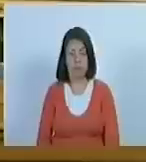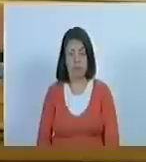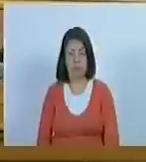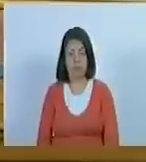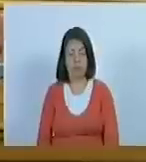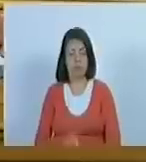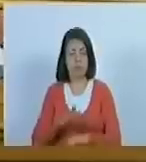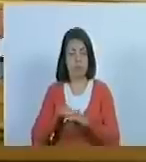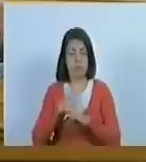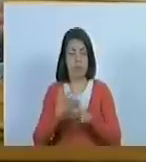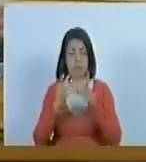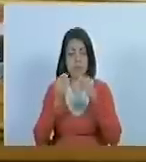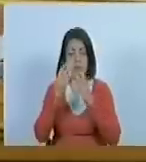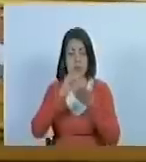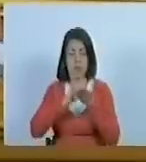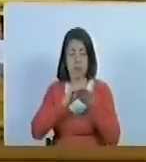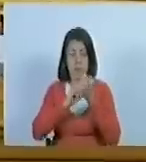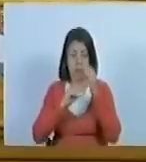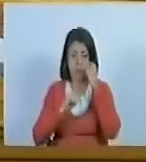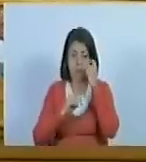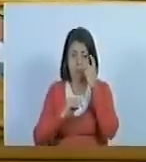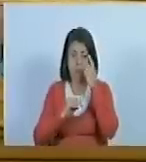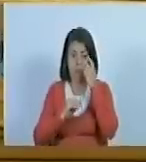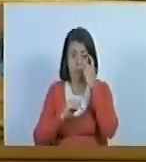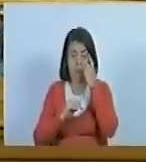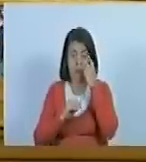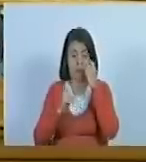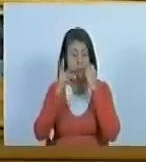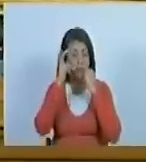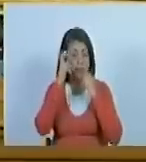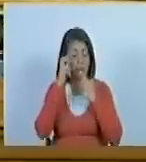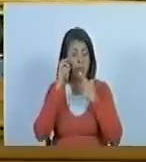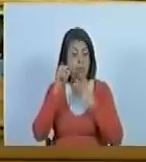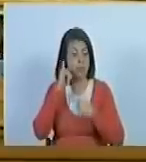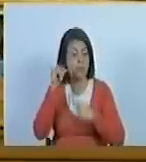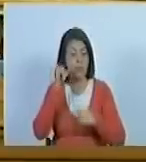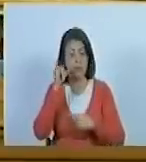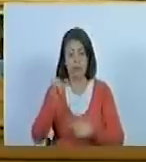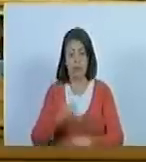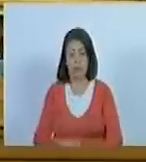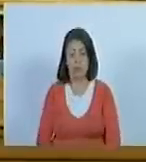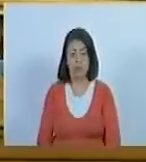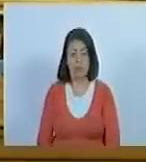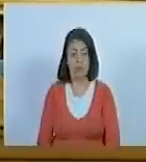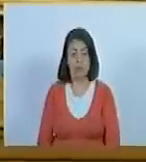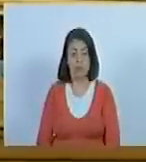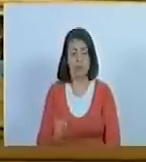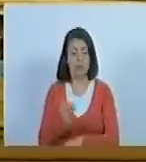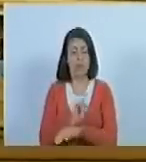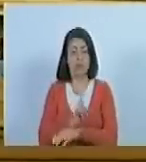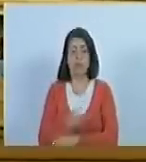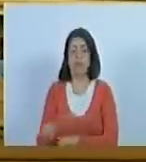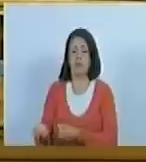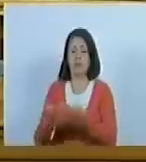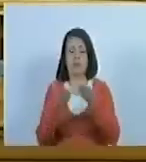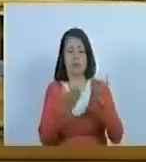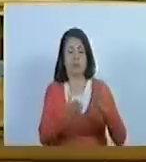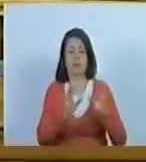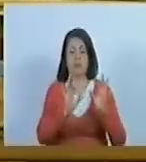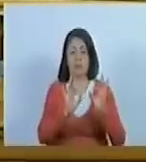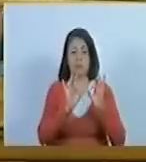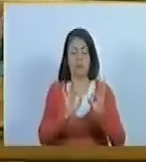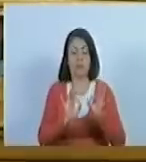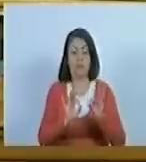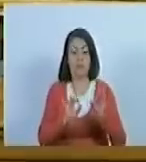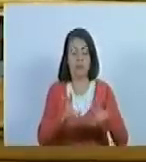porque muchas veces hemos escuchado aquí denuncias que de inmediato ya corresponden a una especie